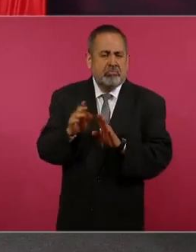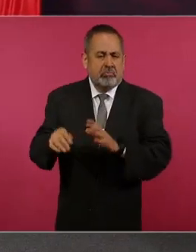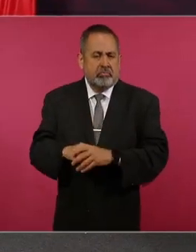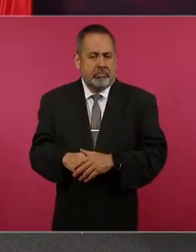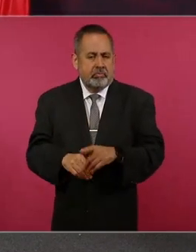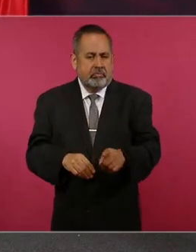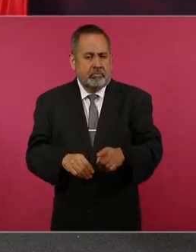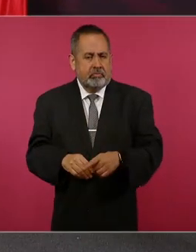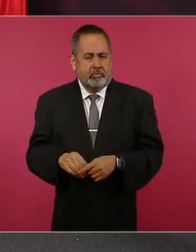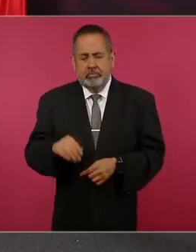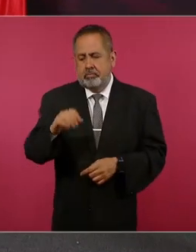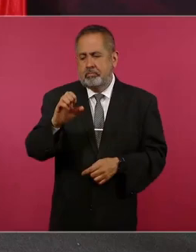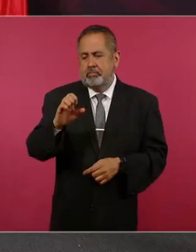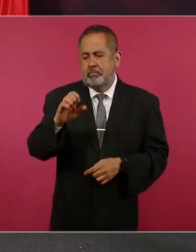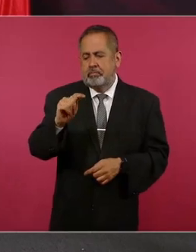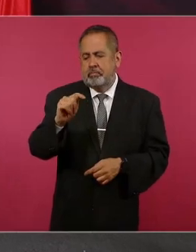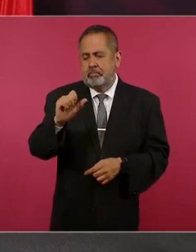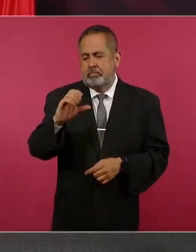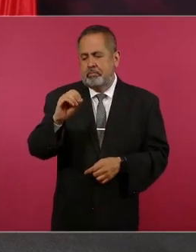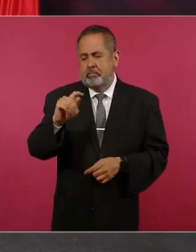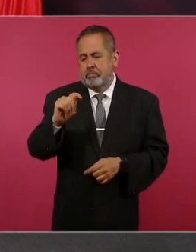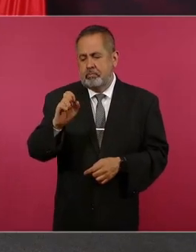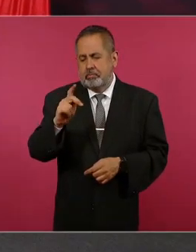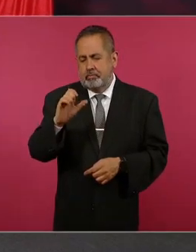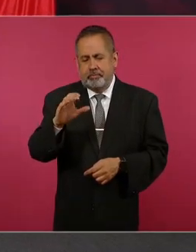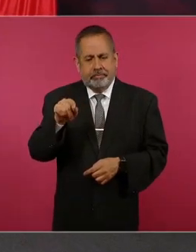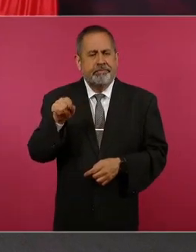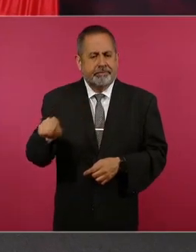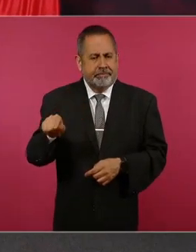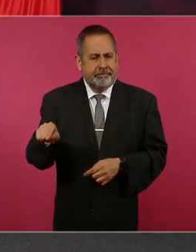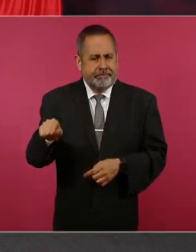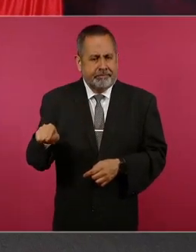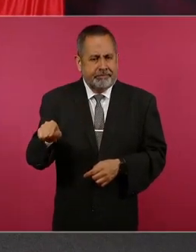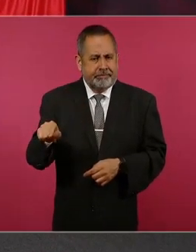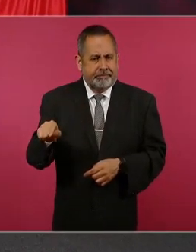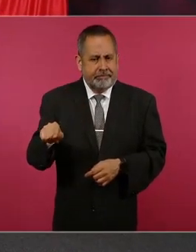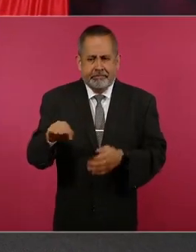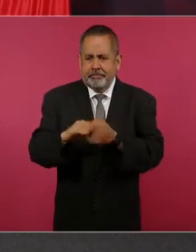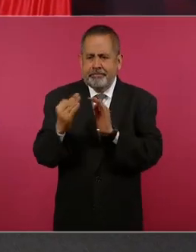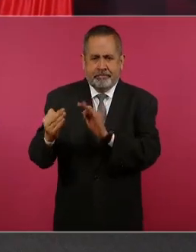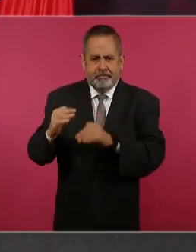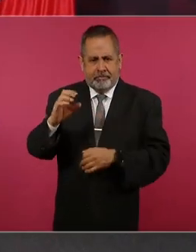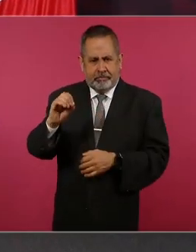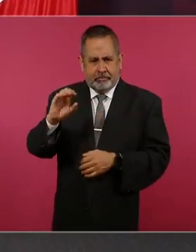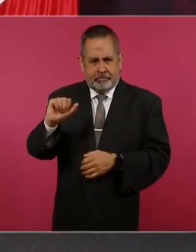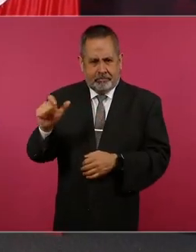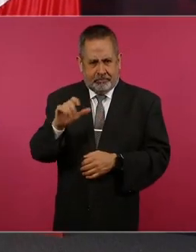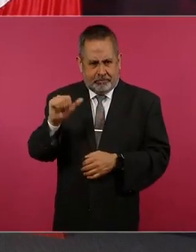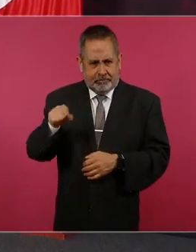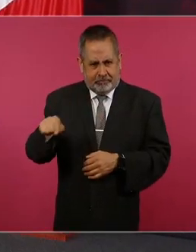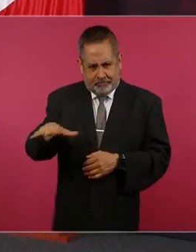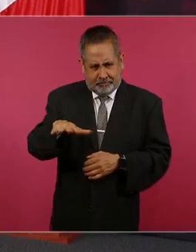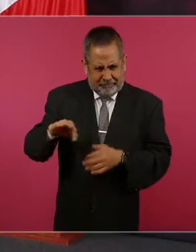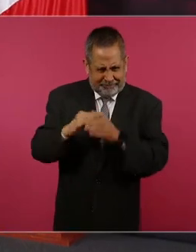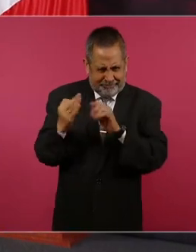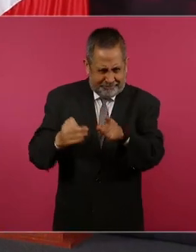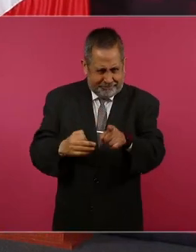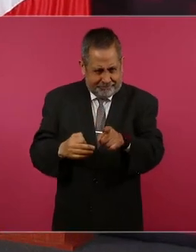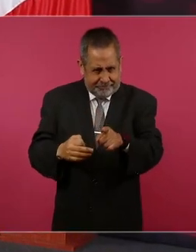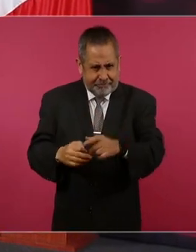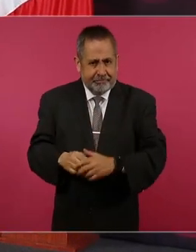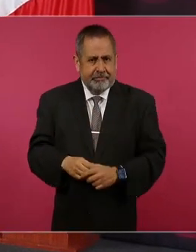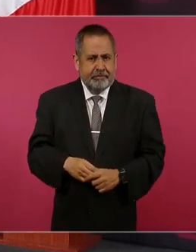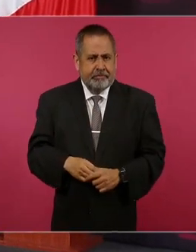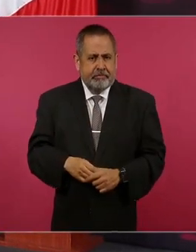Es Tlacotepec, el que está allá cerca de Oaxaca. La policía de Tlacotepec, el que cerca de